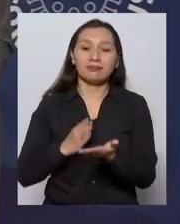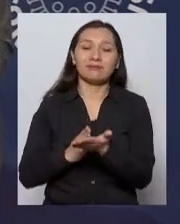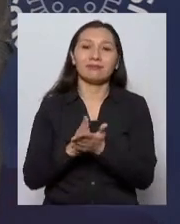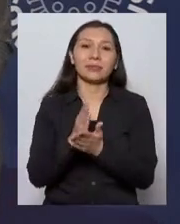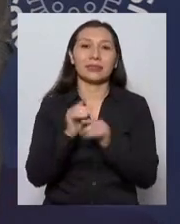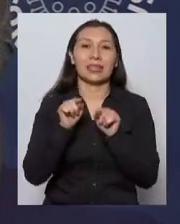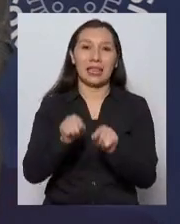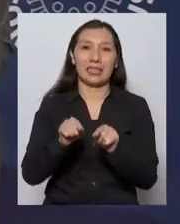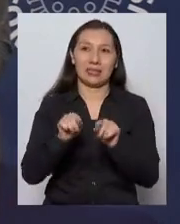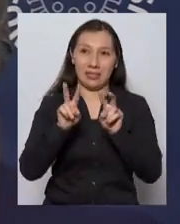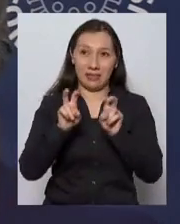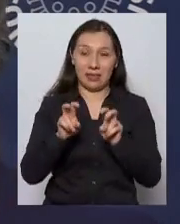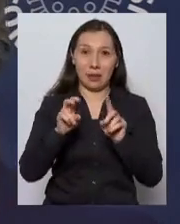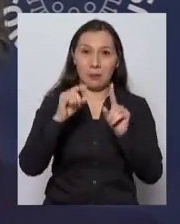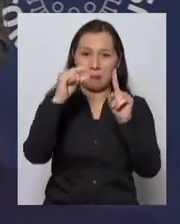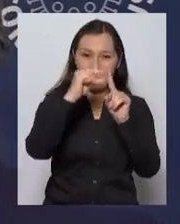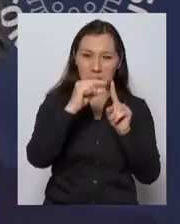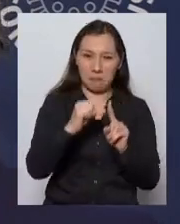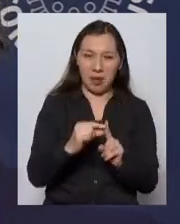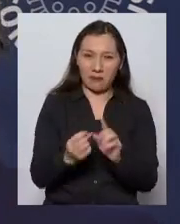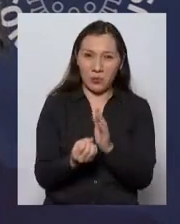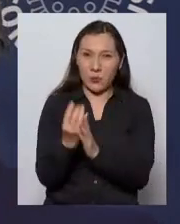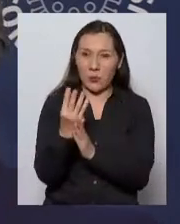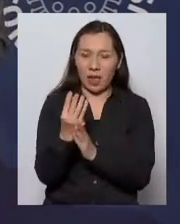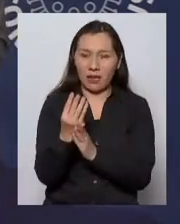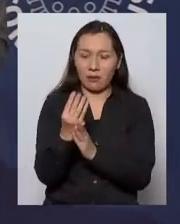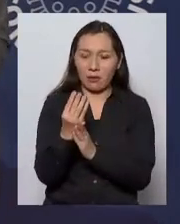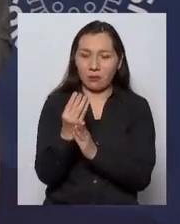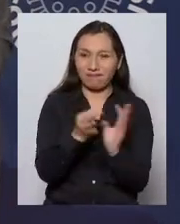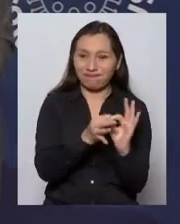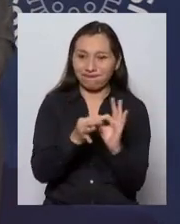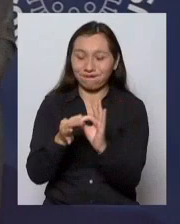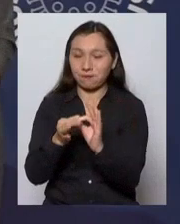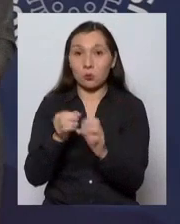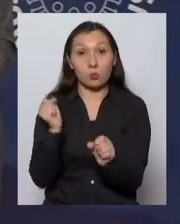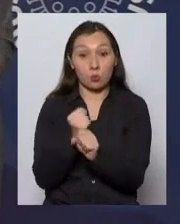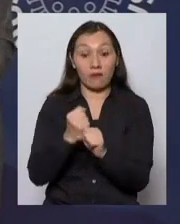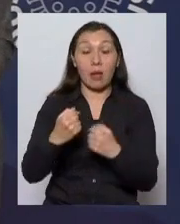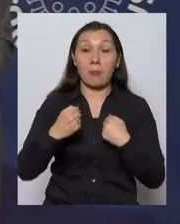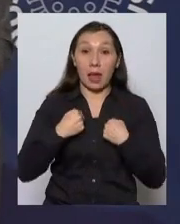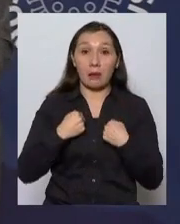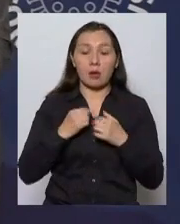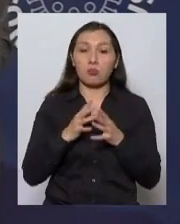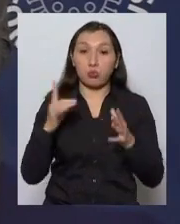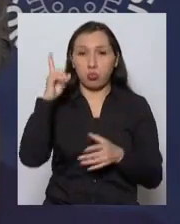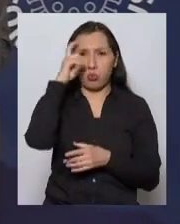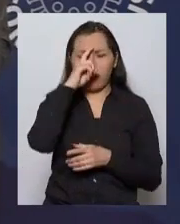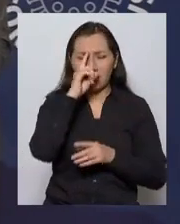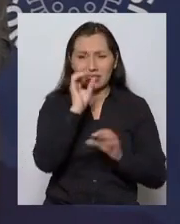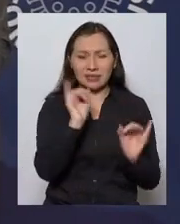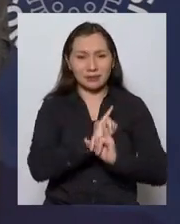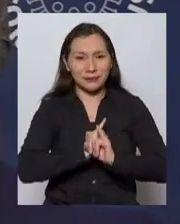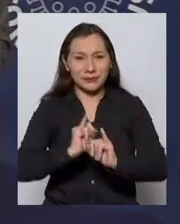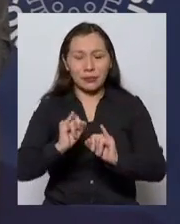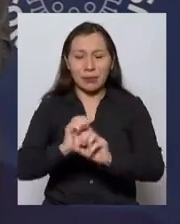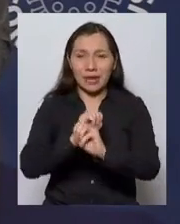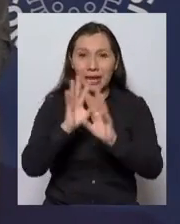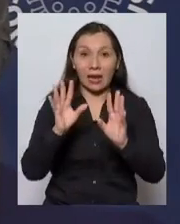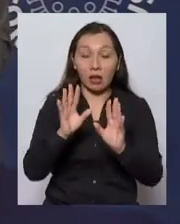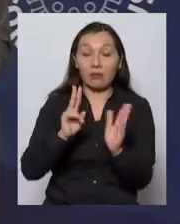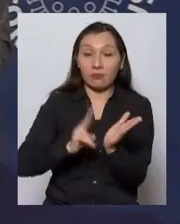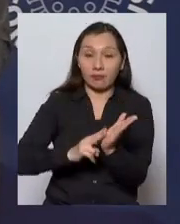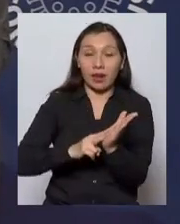introducir estos conceptos nuevos es un trabajo para mí por lo menos muy difícil y